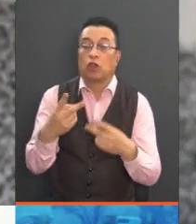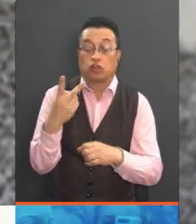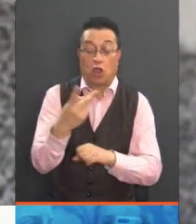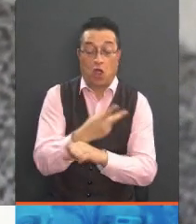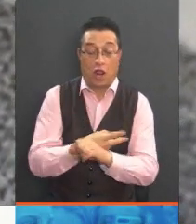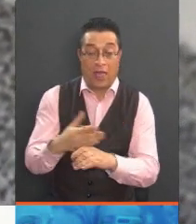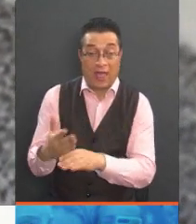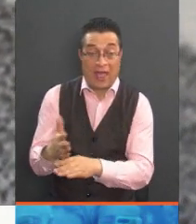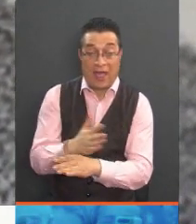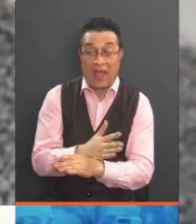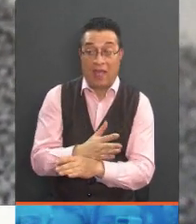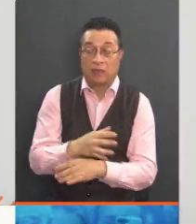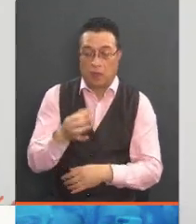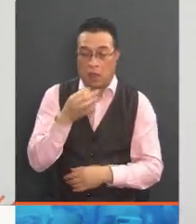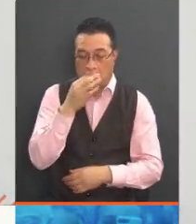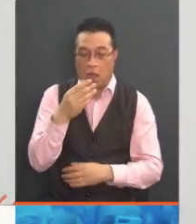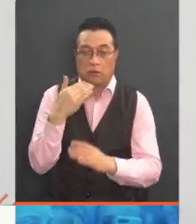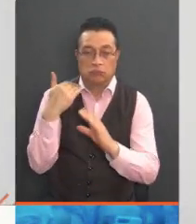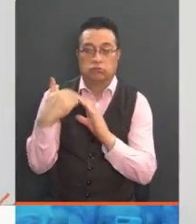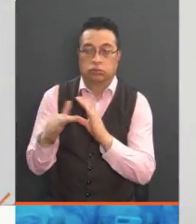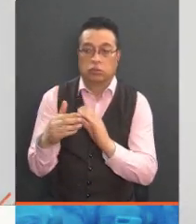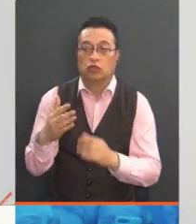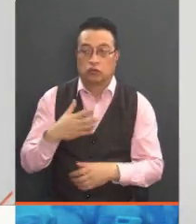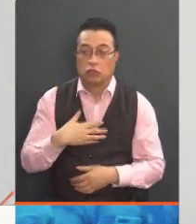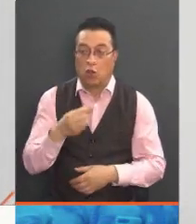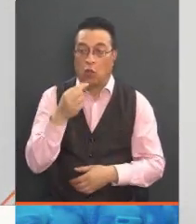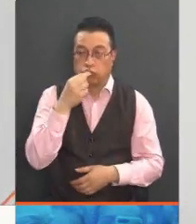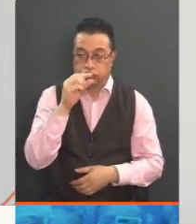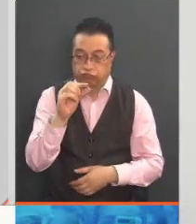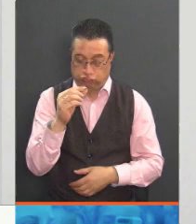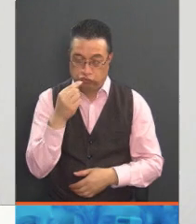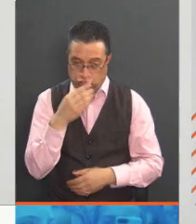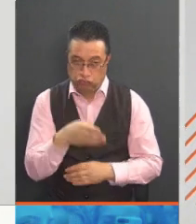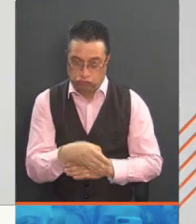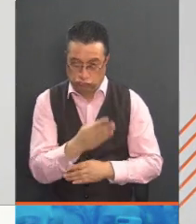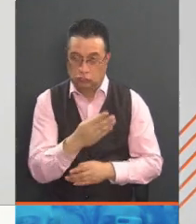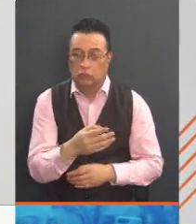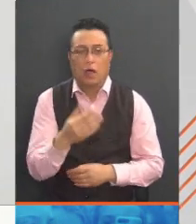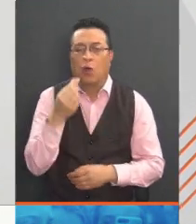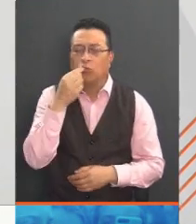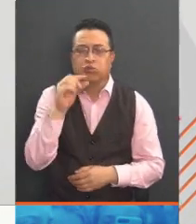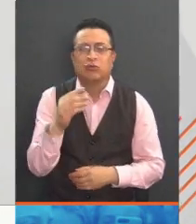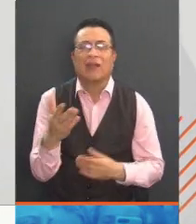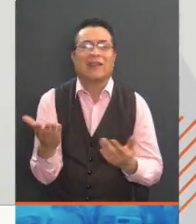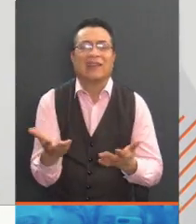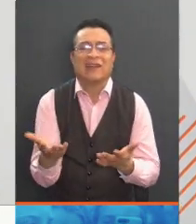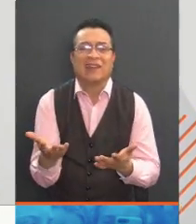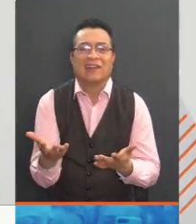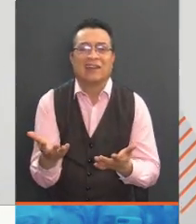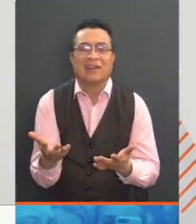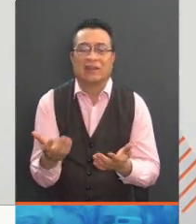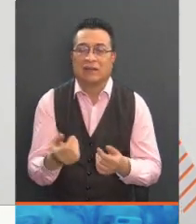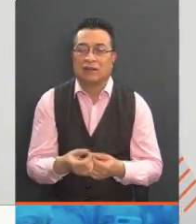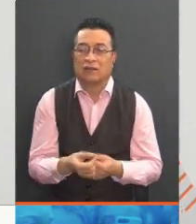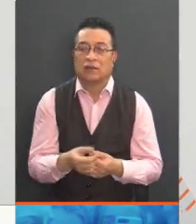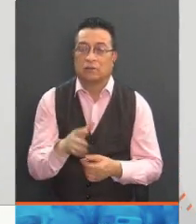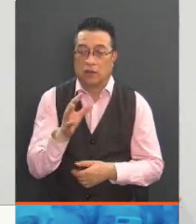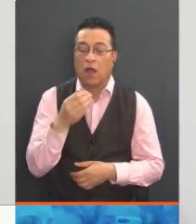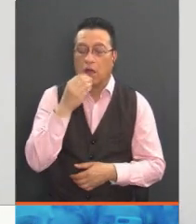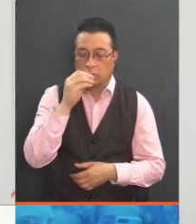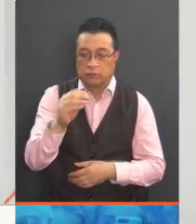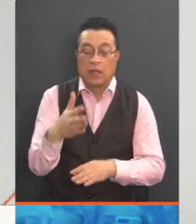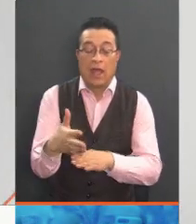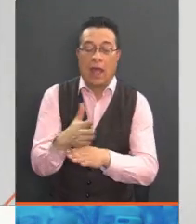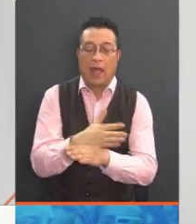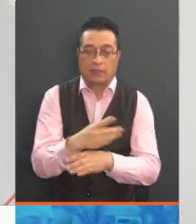la masacre le escribió: estoy a punto. ¿A punto de qué? Te lo diré antes de las